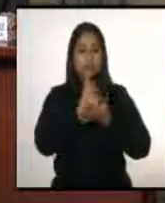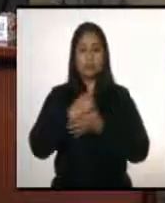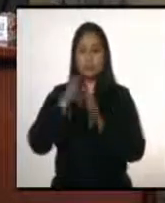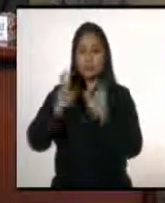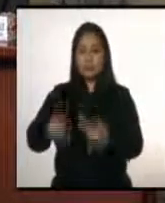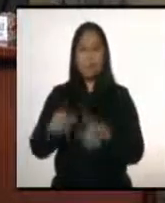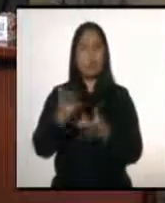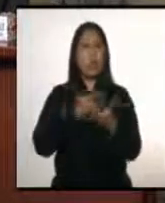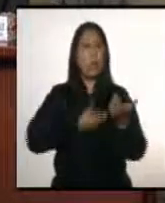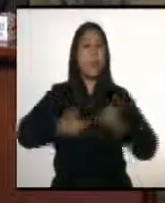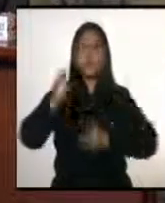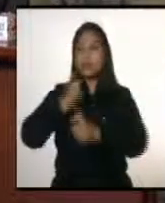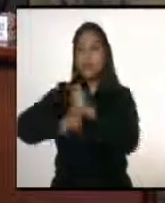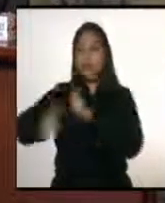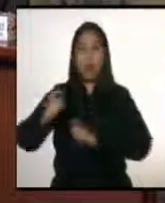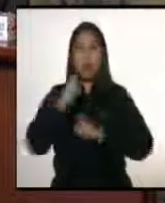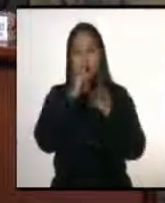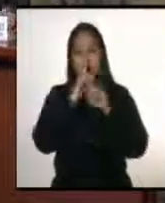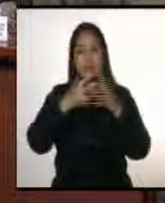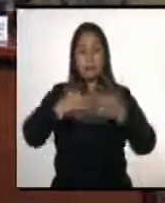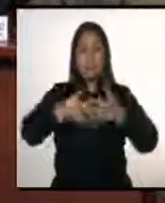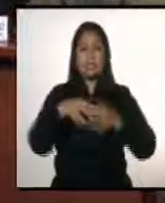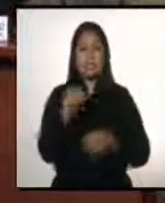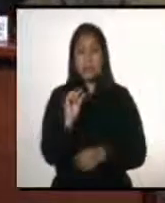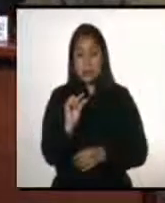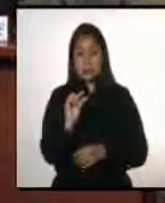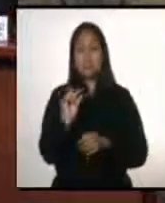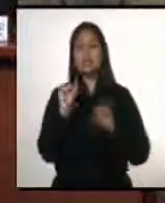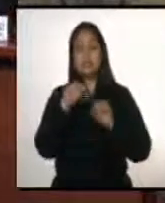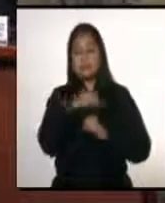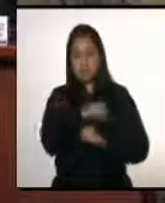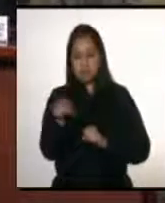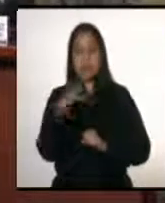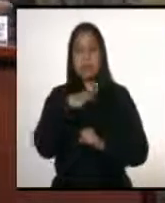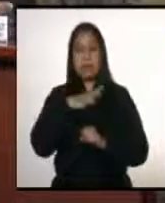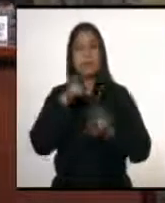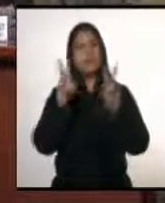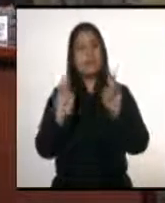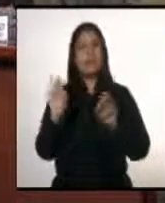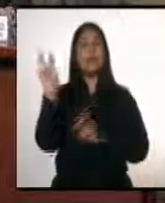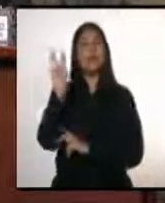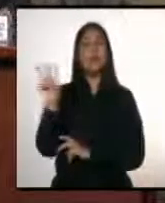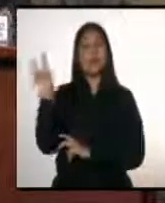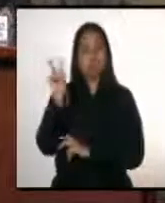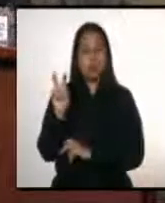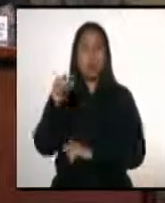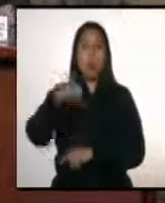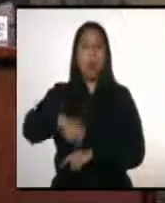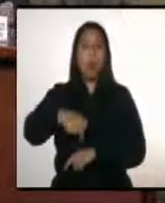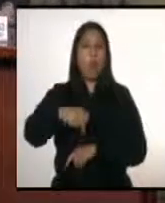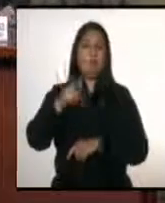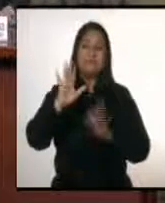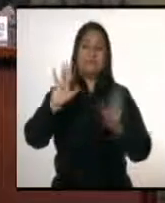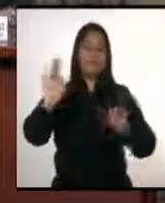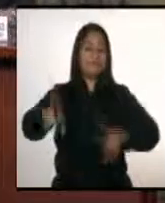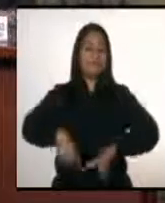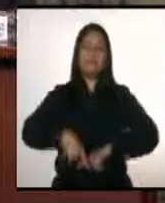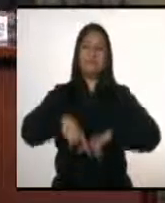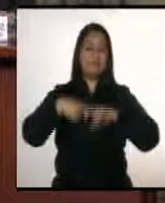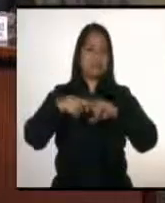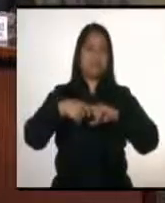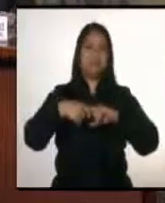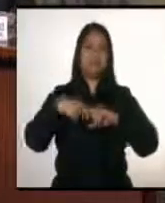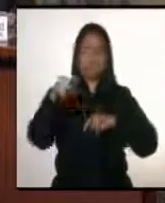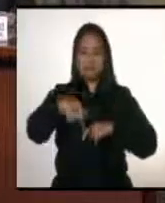personas de microempresa que tienen que ver con el tema del turismo, que hoy por hoy se encuentran prácticamente